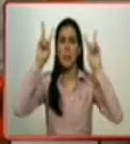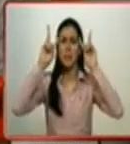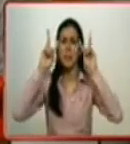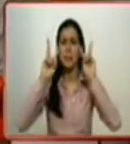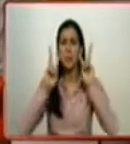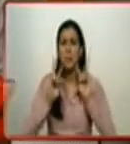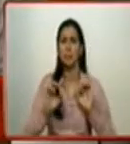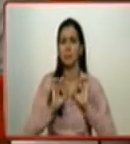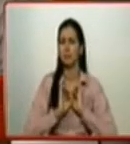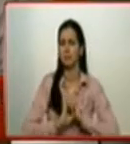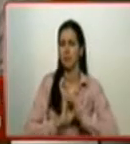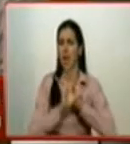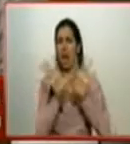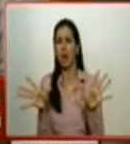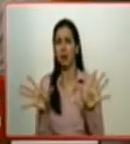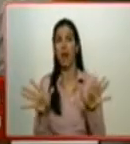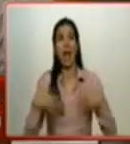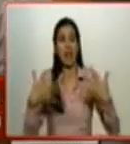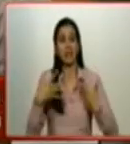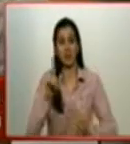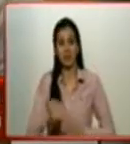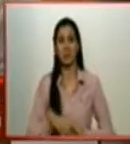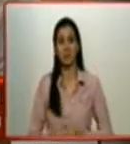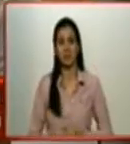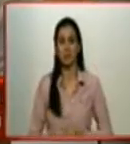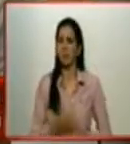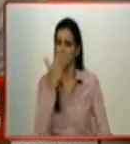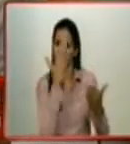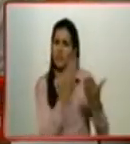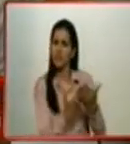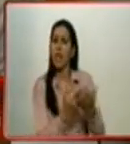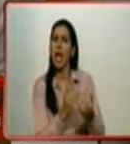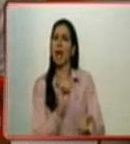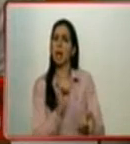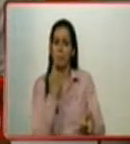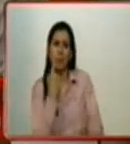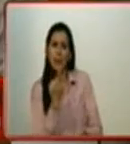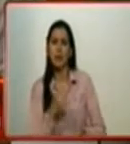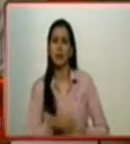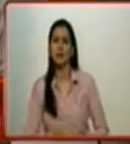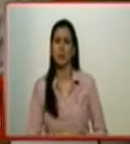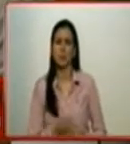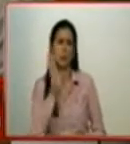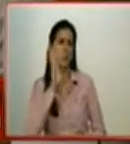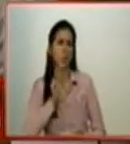limpia, transparente y alegre frente a la